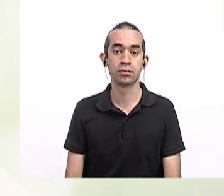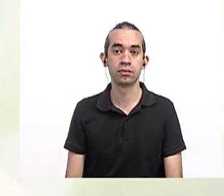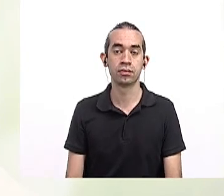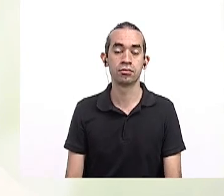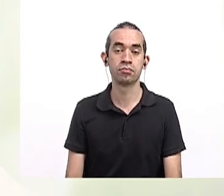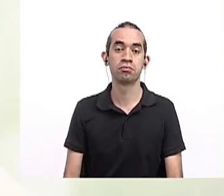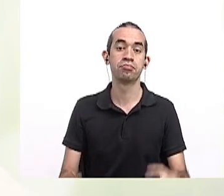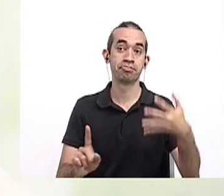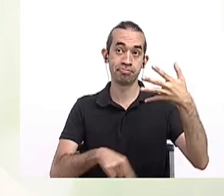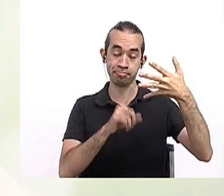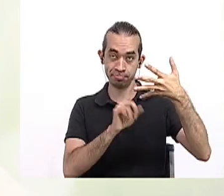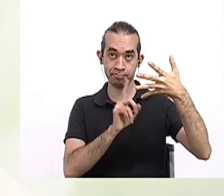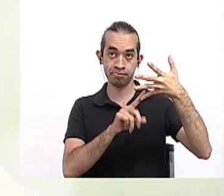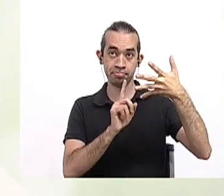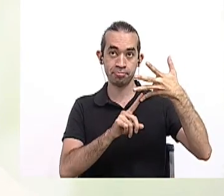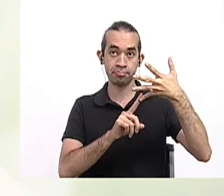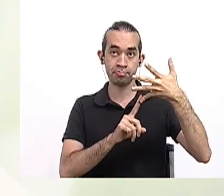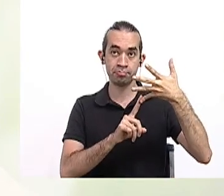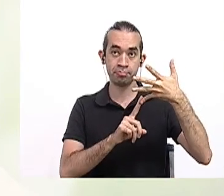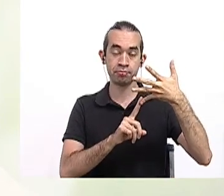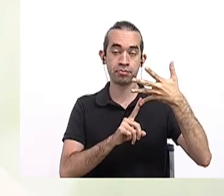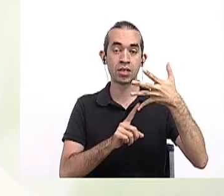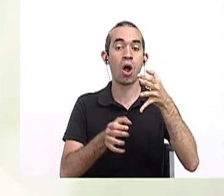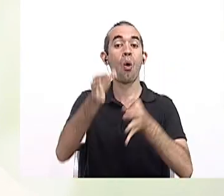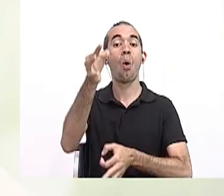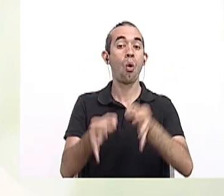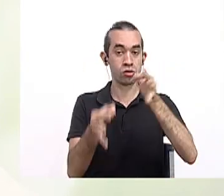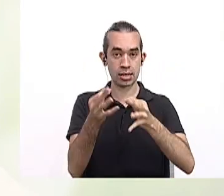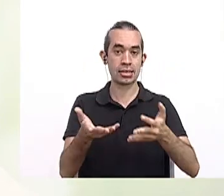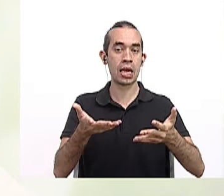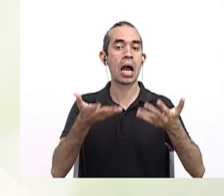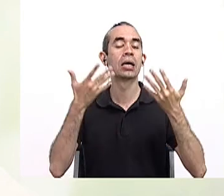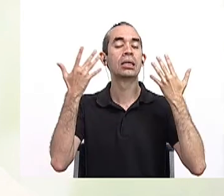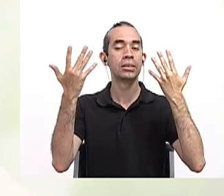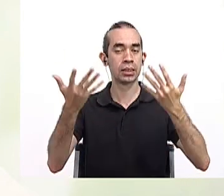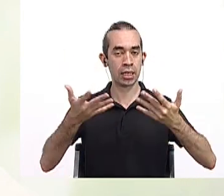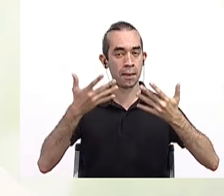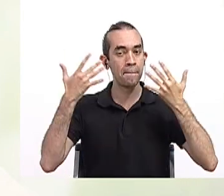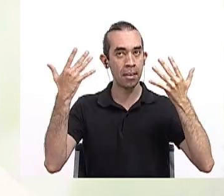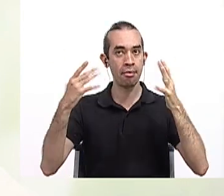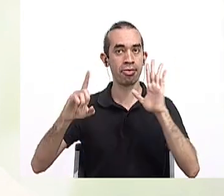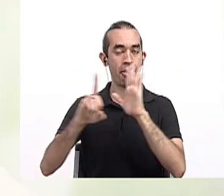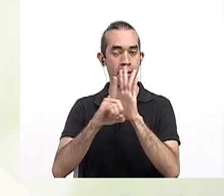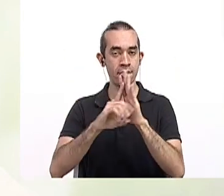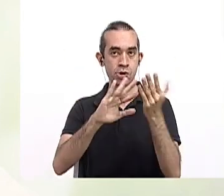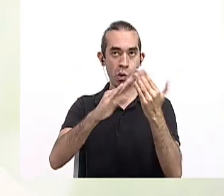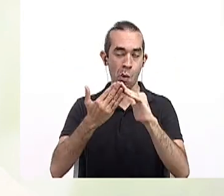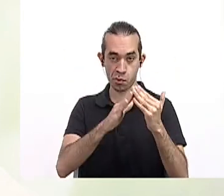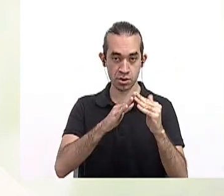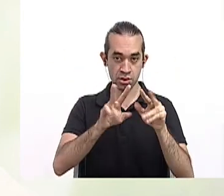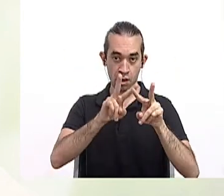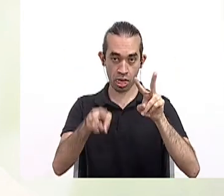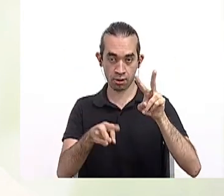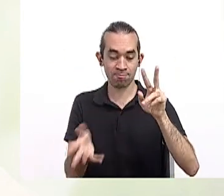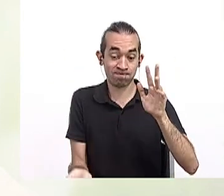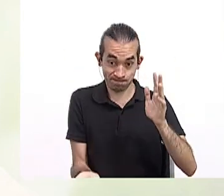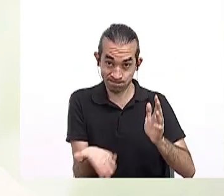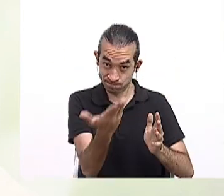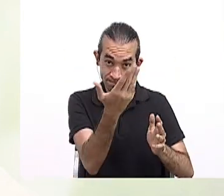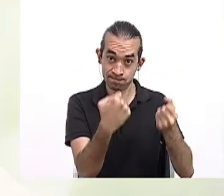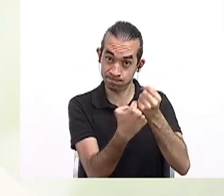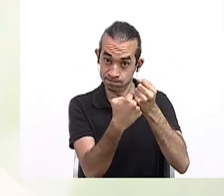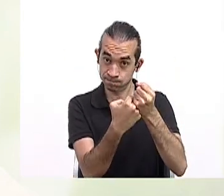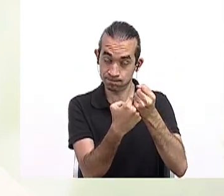vamos con la siguiente y lograr la justicia climática en derechos de las comunidades en desventajas